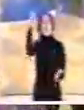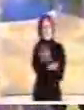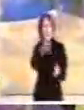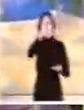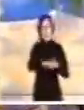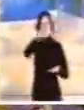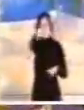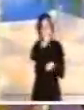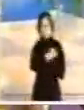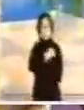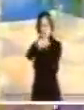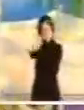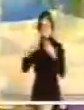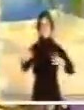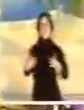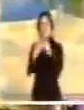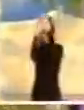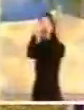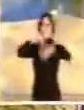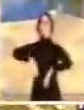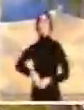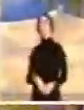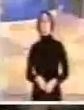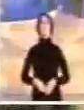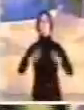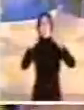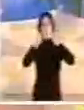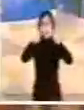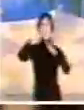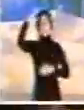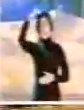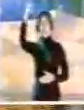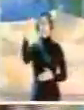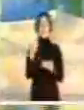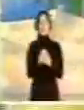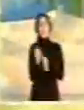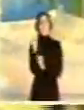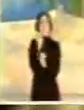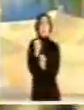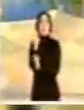Mientras en la casa real lo tapan callar.